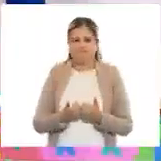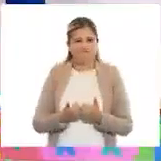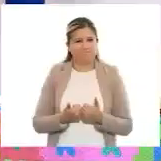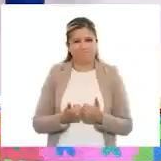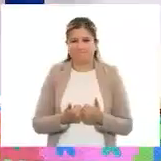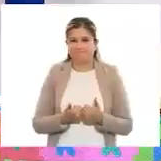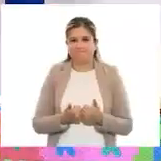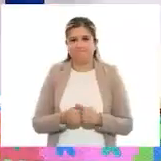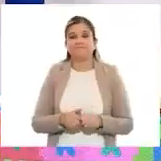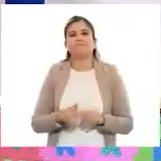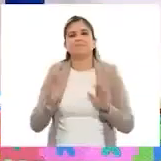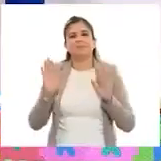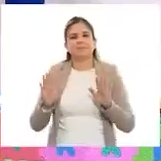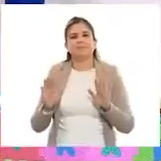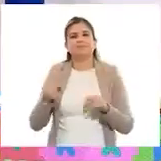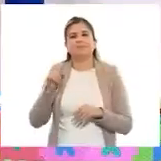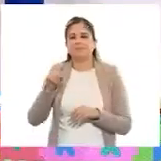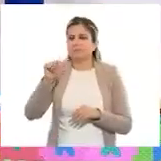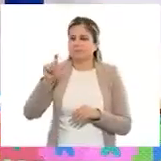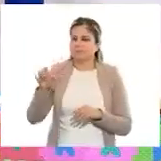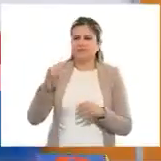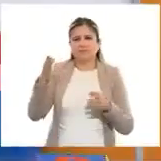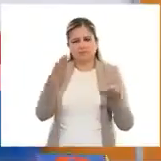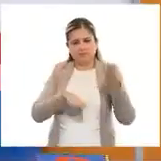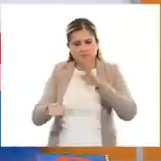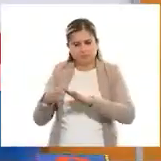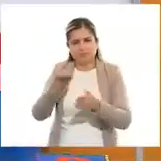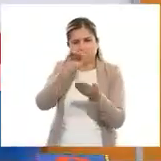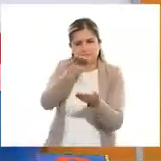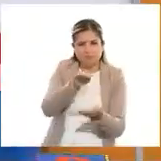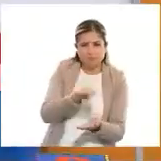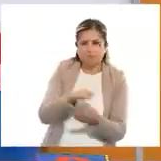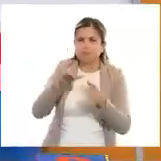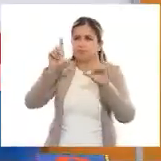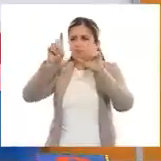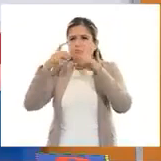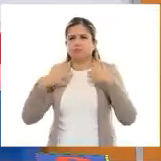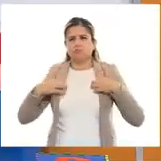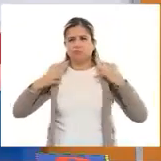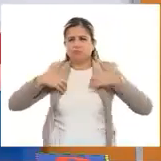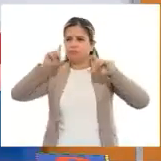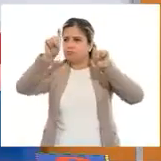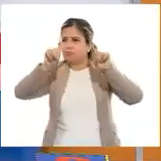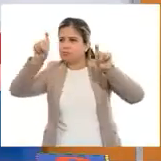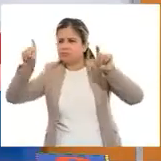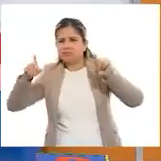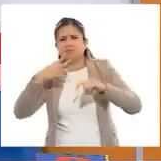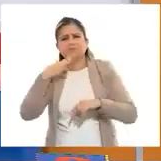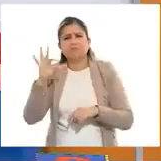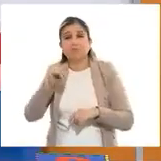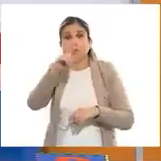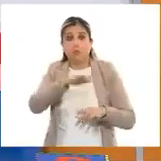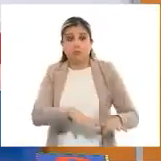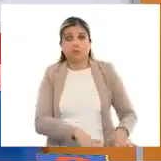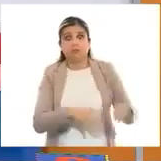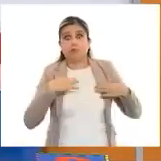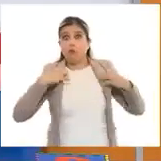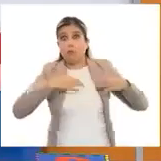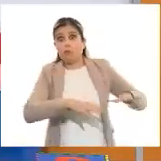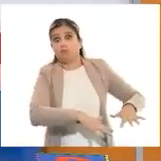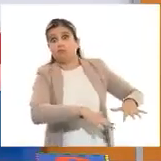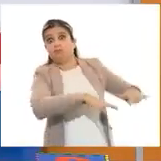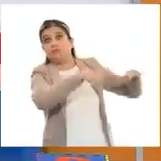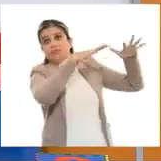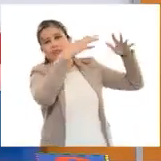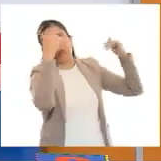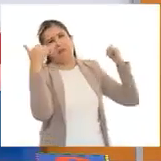Muy bien. Oye, Ale, esa tarea de doblar la ropa y acomodarla es una tarea sencilla. Si dejamos que toda la ropa se acumule, se nos va a hacer un